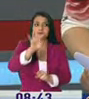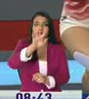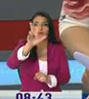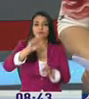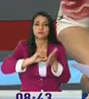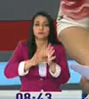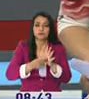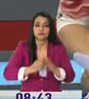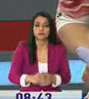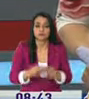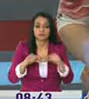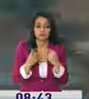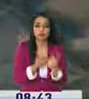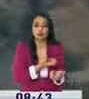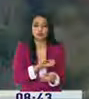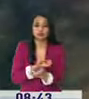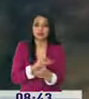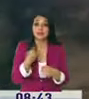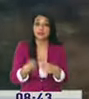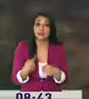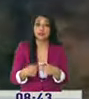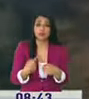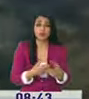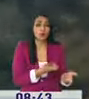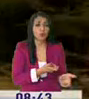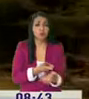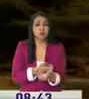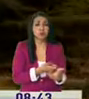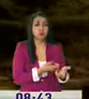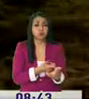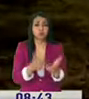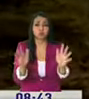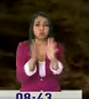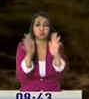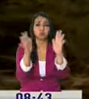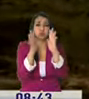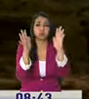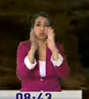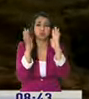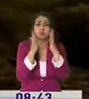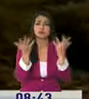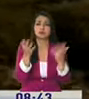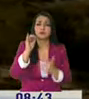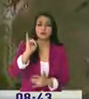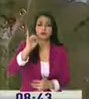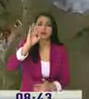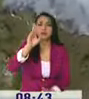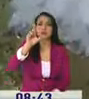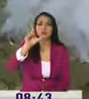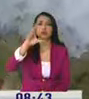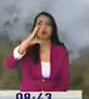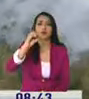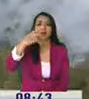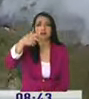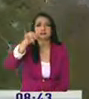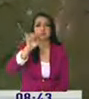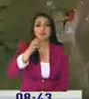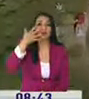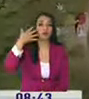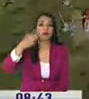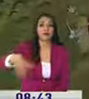8:43 y miembros del Cuerpo de Bomberos de Quito combatieron un incendio forestal ocurrido en el sector de Itulcachi, esto es al oriente de la